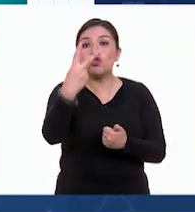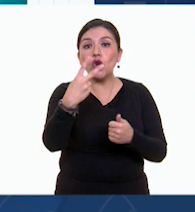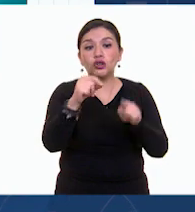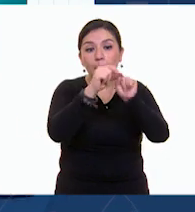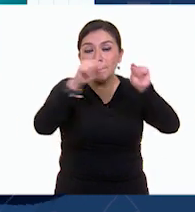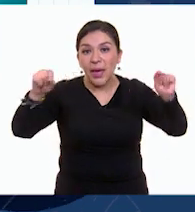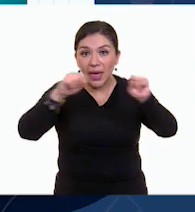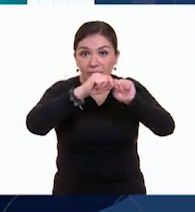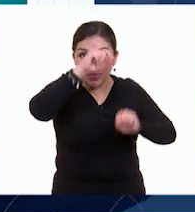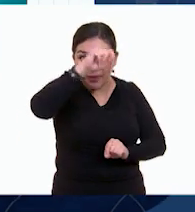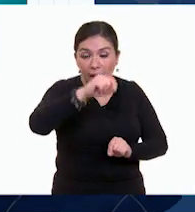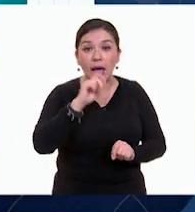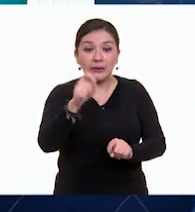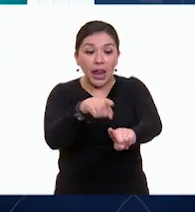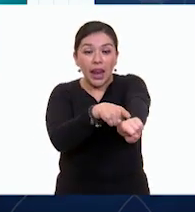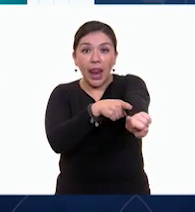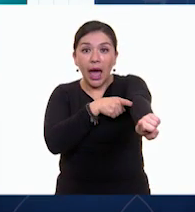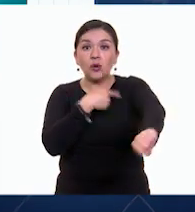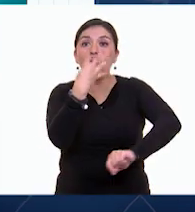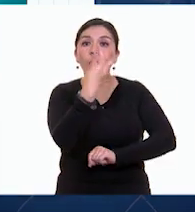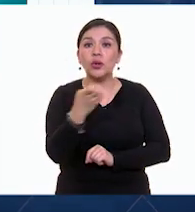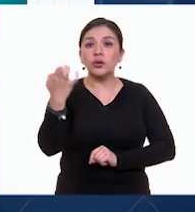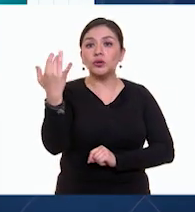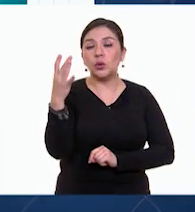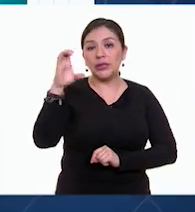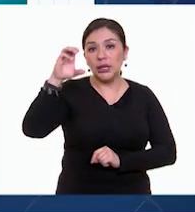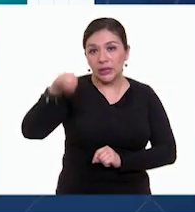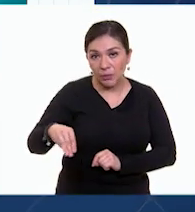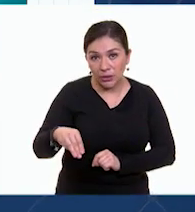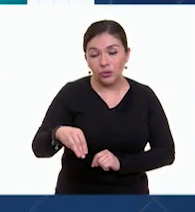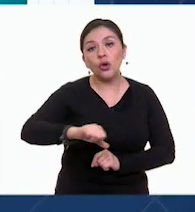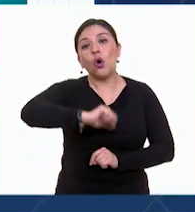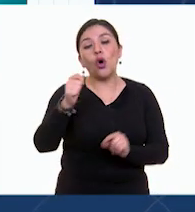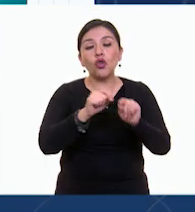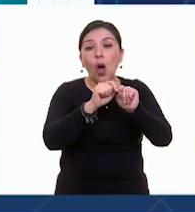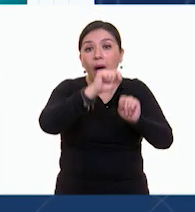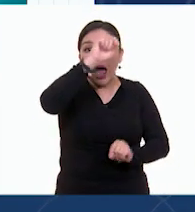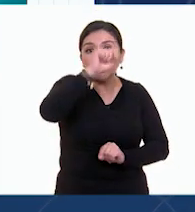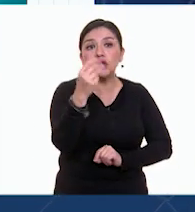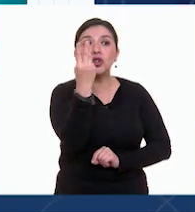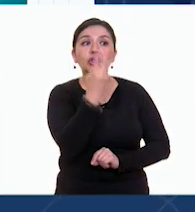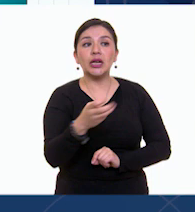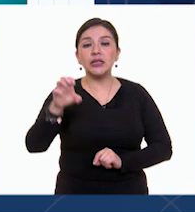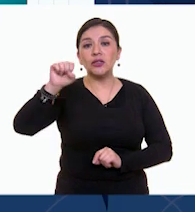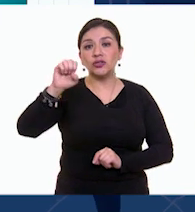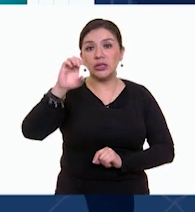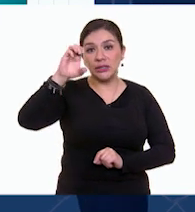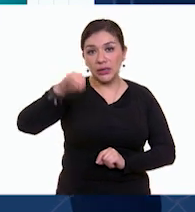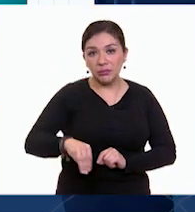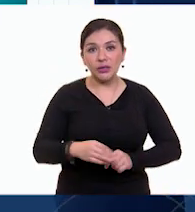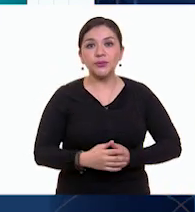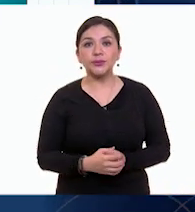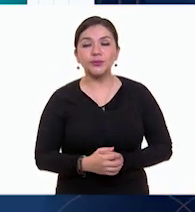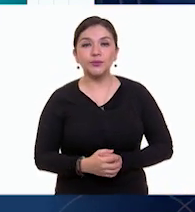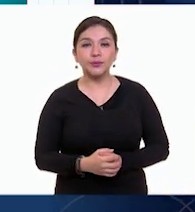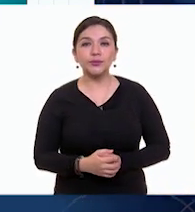dimensiones. Largo 450 centímetros y ancho 360